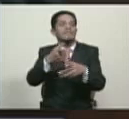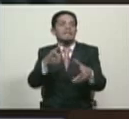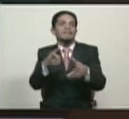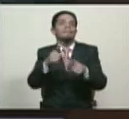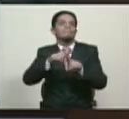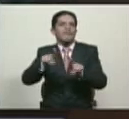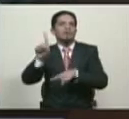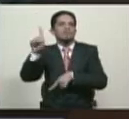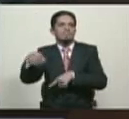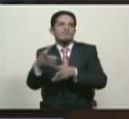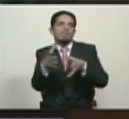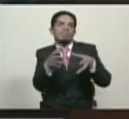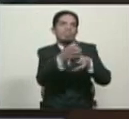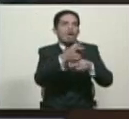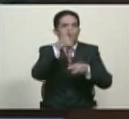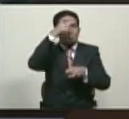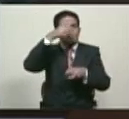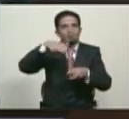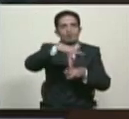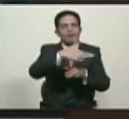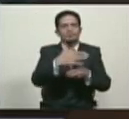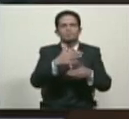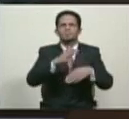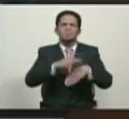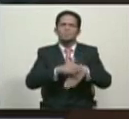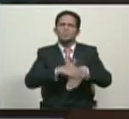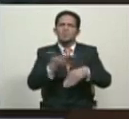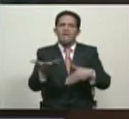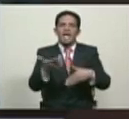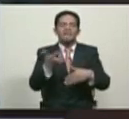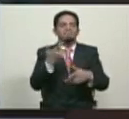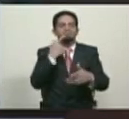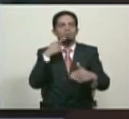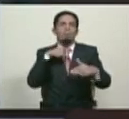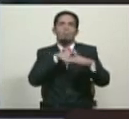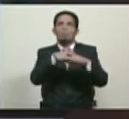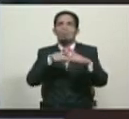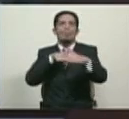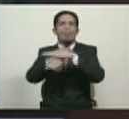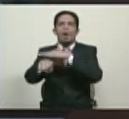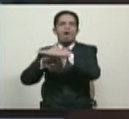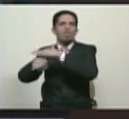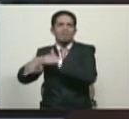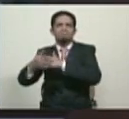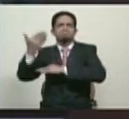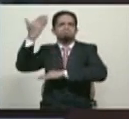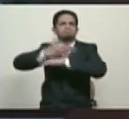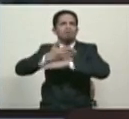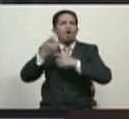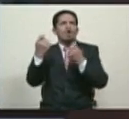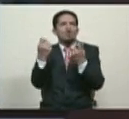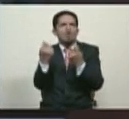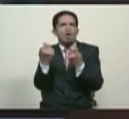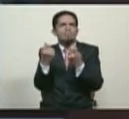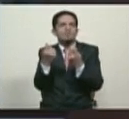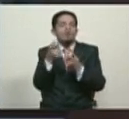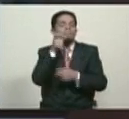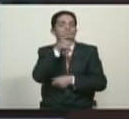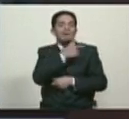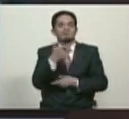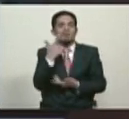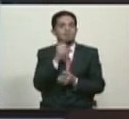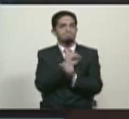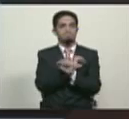los pueblos, impidiéndoles acceder al mercado mundial y tener el firme derecho de abastecerse de los